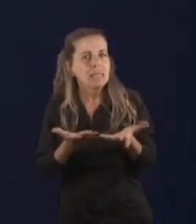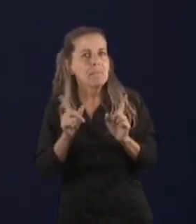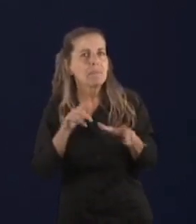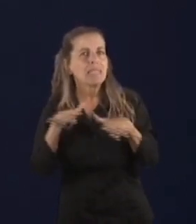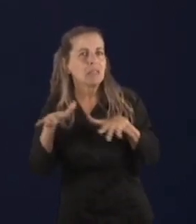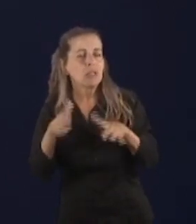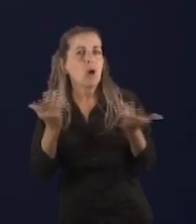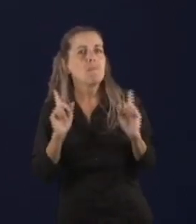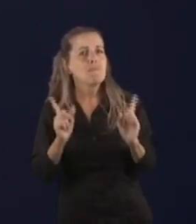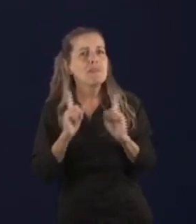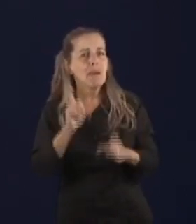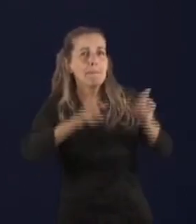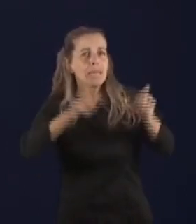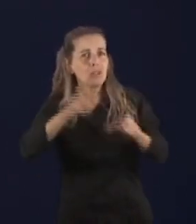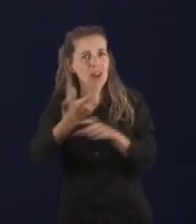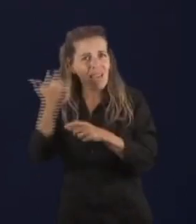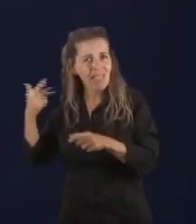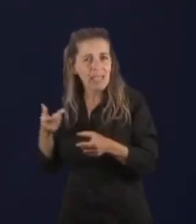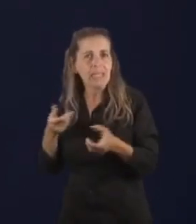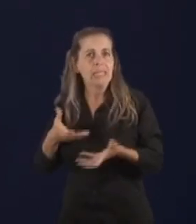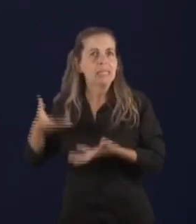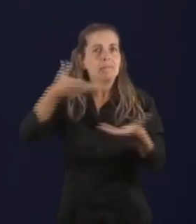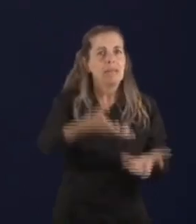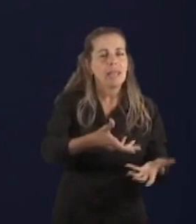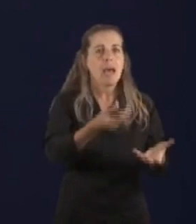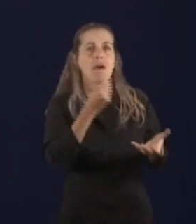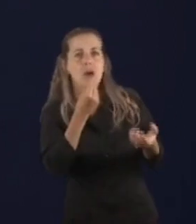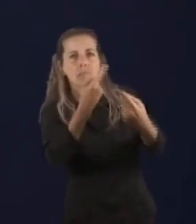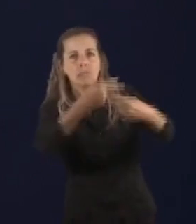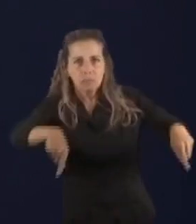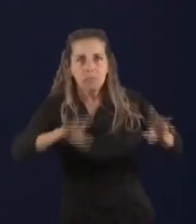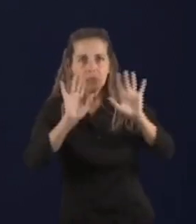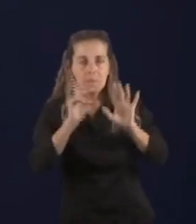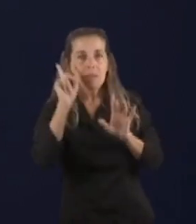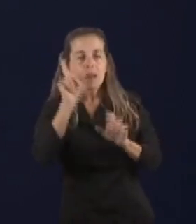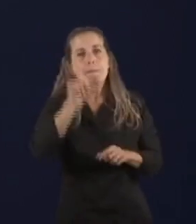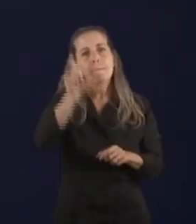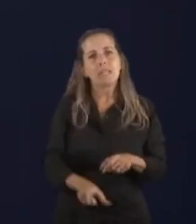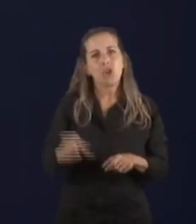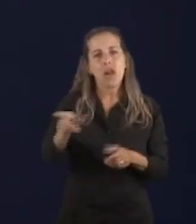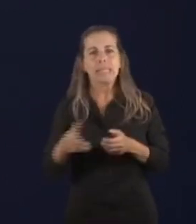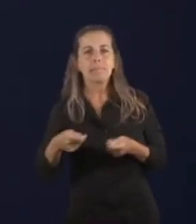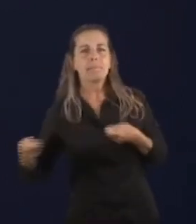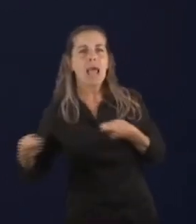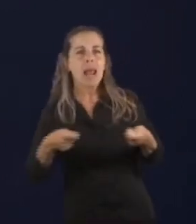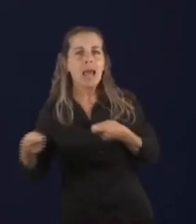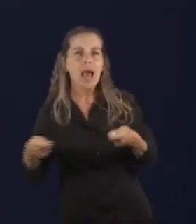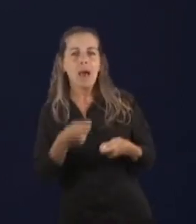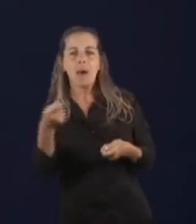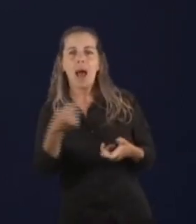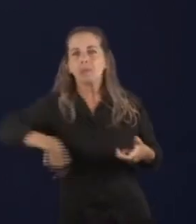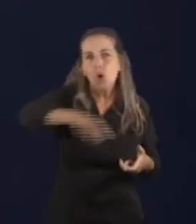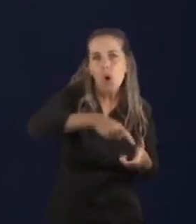los que se venían asistiendo antes se han eliminado los intermediarios y todo convenio que se venció o